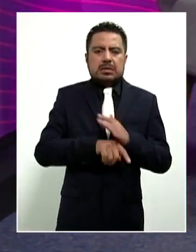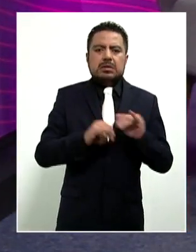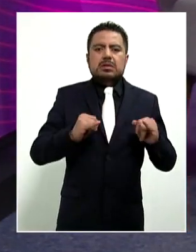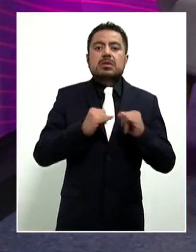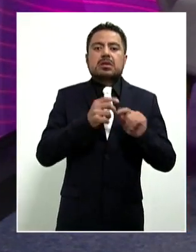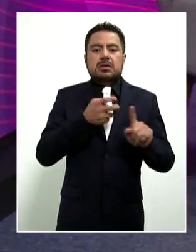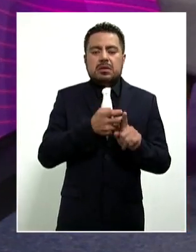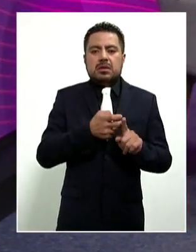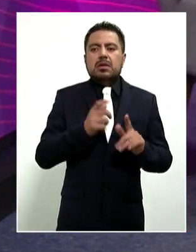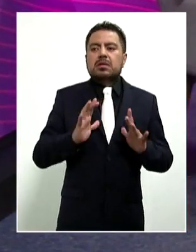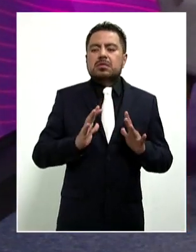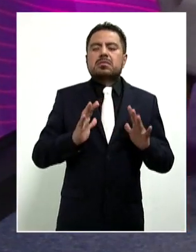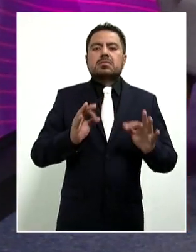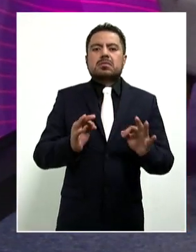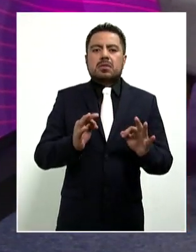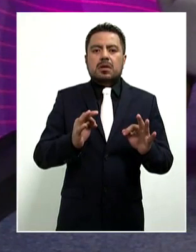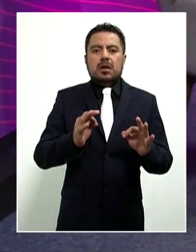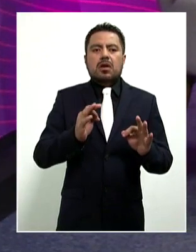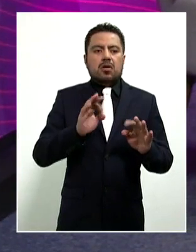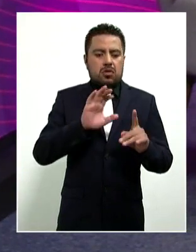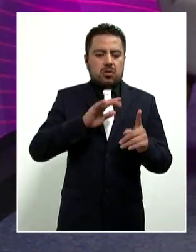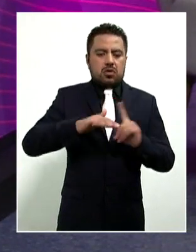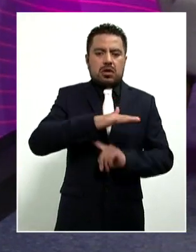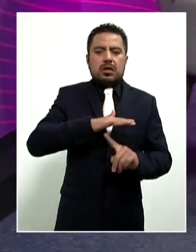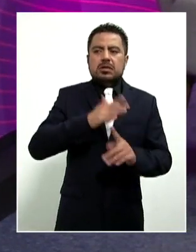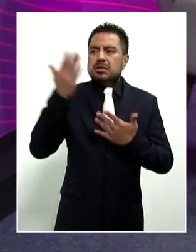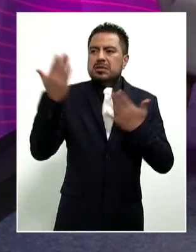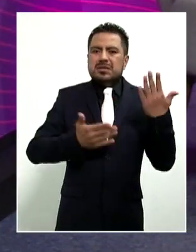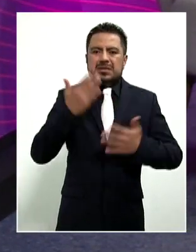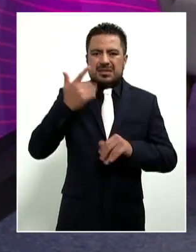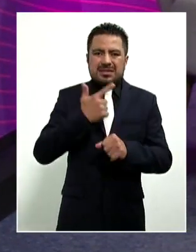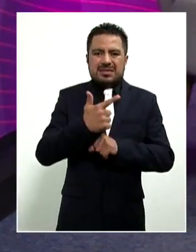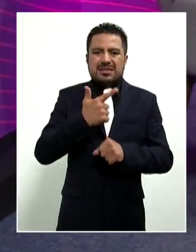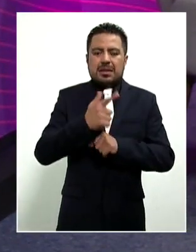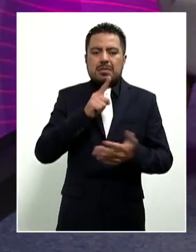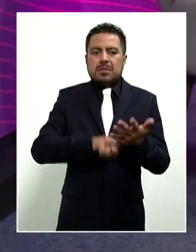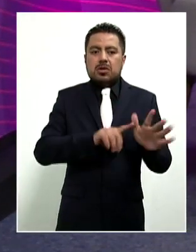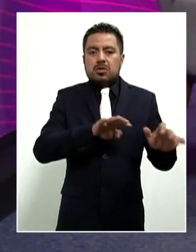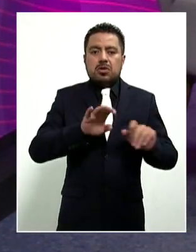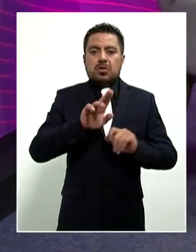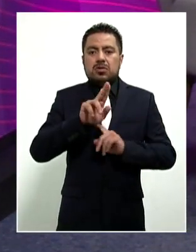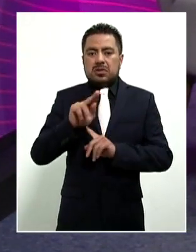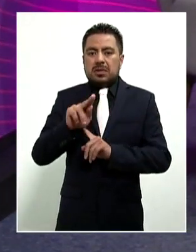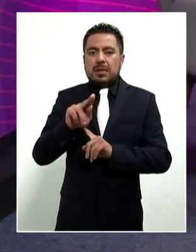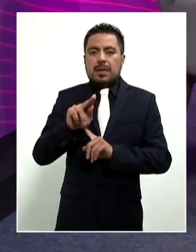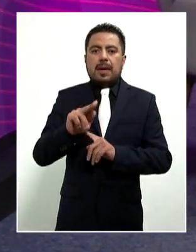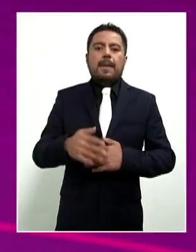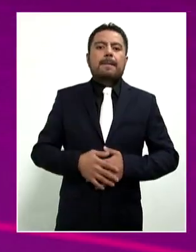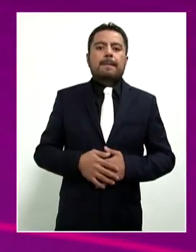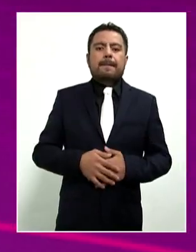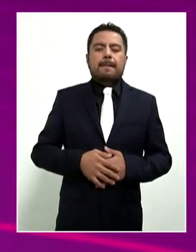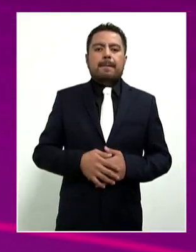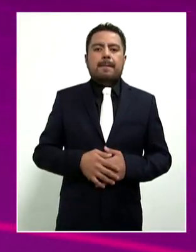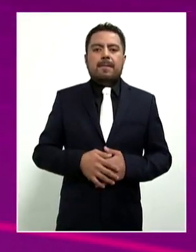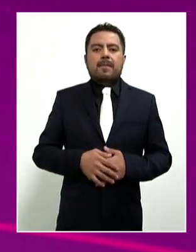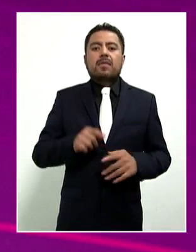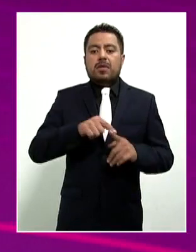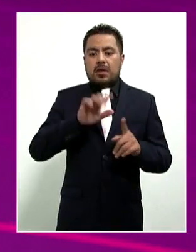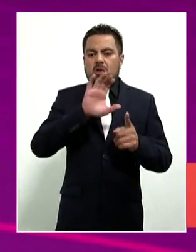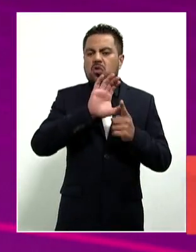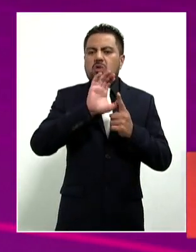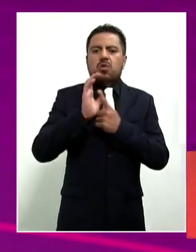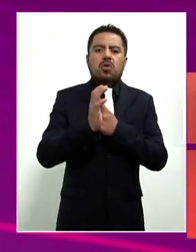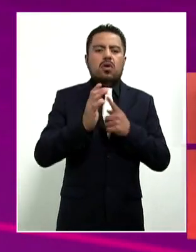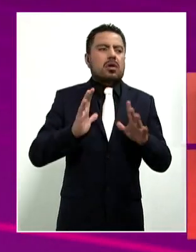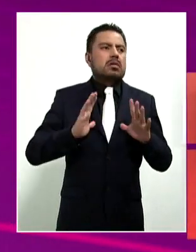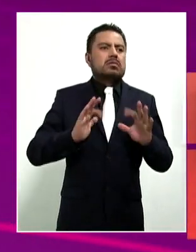yo decía, surge justamente en el contexto de la llegada de los refugiados guatemaltecos en el 80. Es una comisión